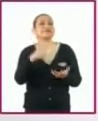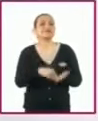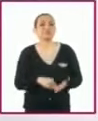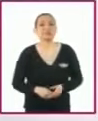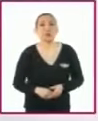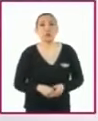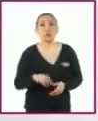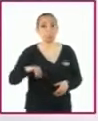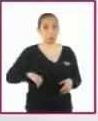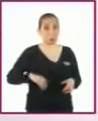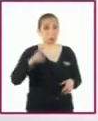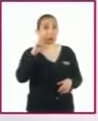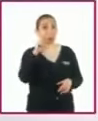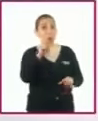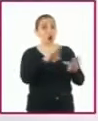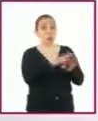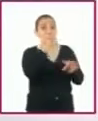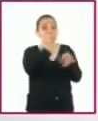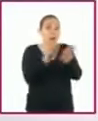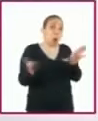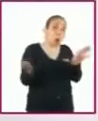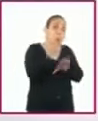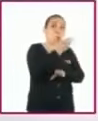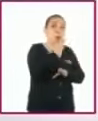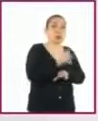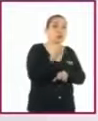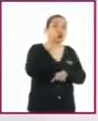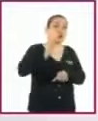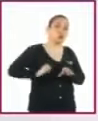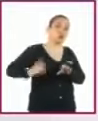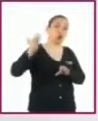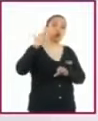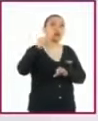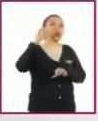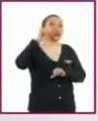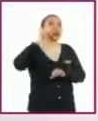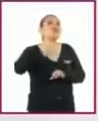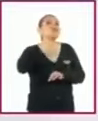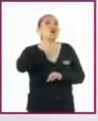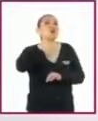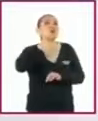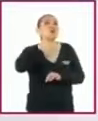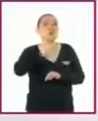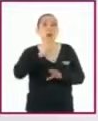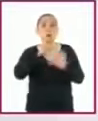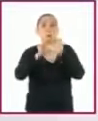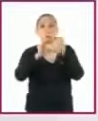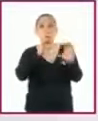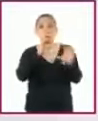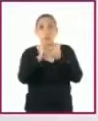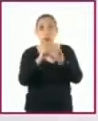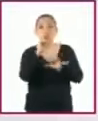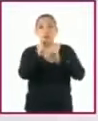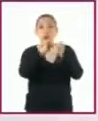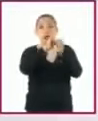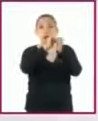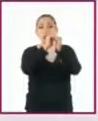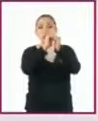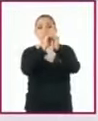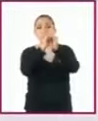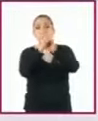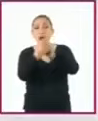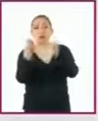Qué interesante ver cómo los primeros hombres y mujeres usaban sonidos guturales para comunicarse y poco a poco